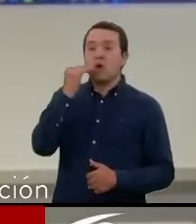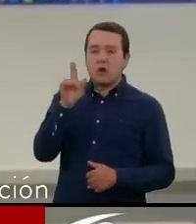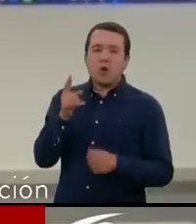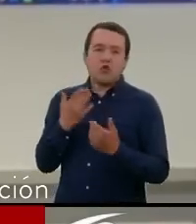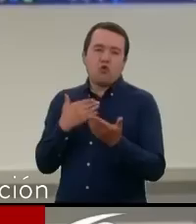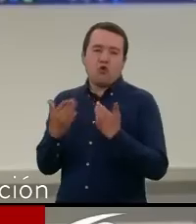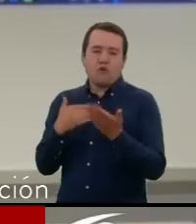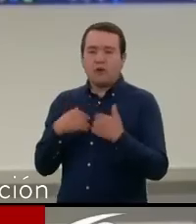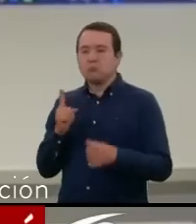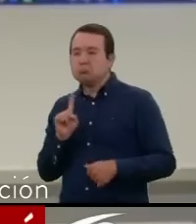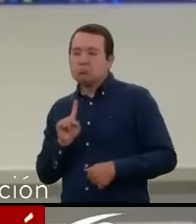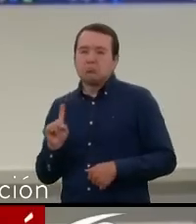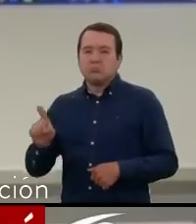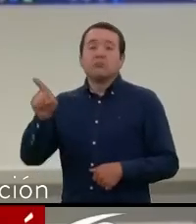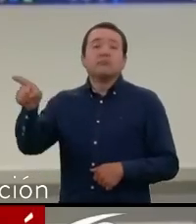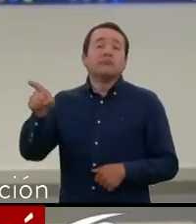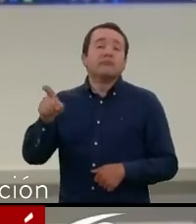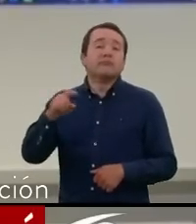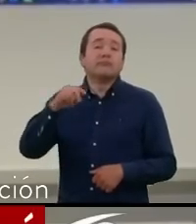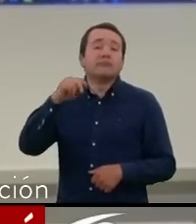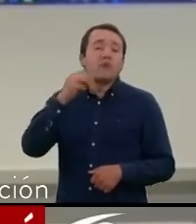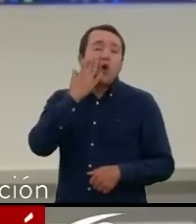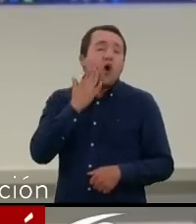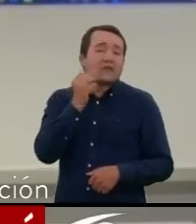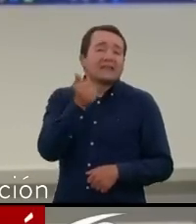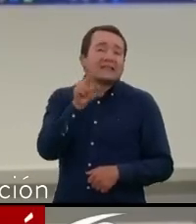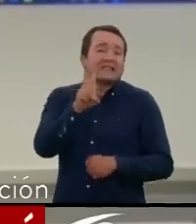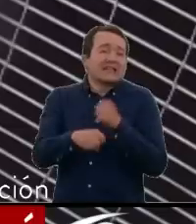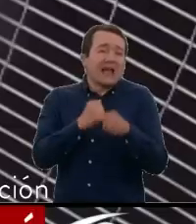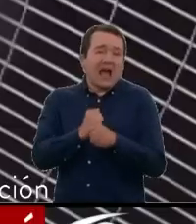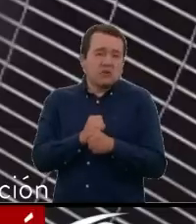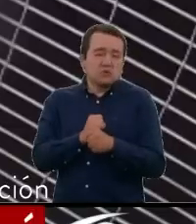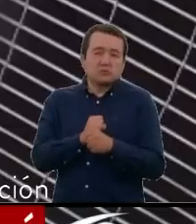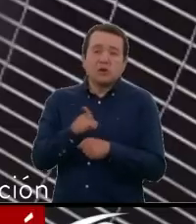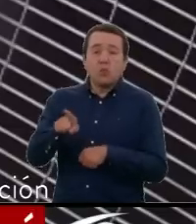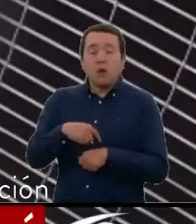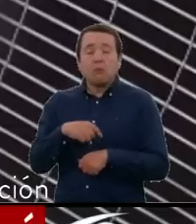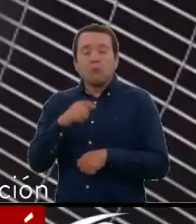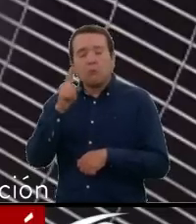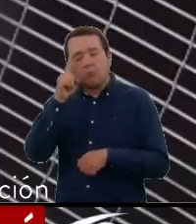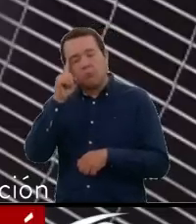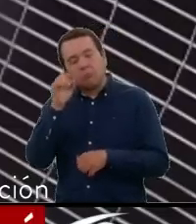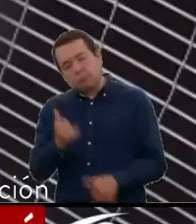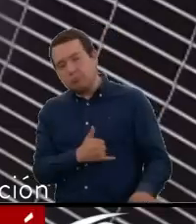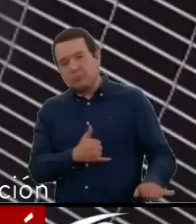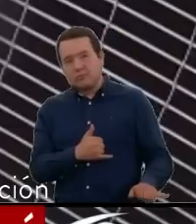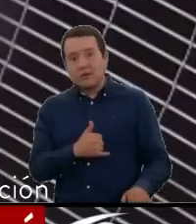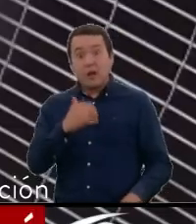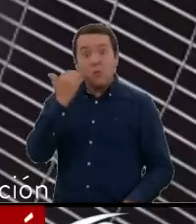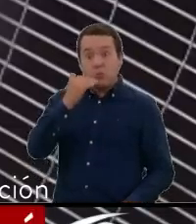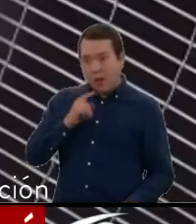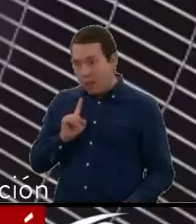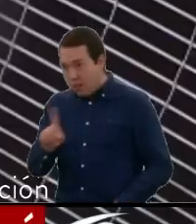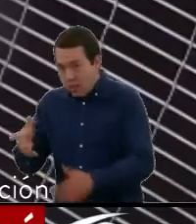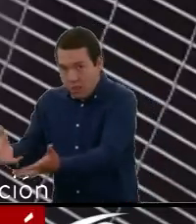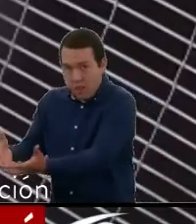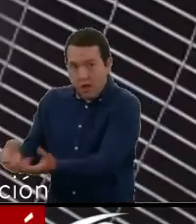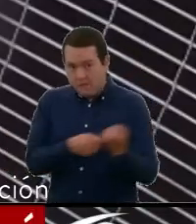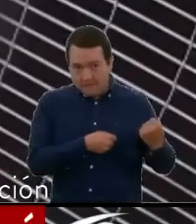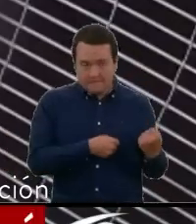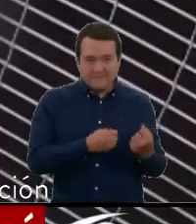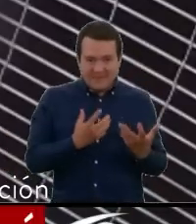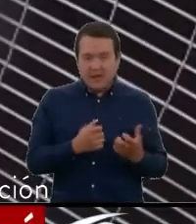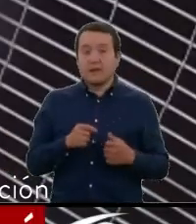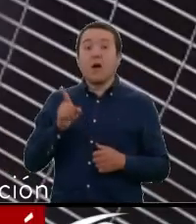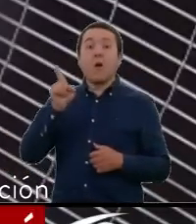menor de edad también de 17 años, y aprovechando un descuido de ella cuando está dormida, pues toma al menos la menorcita e intenta salir. Como se evidencia en las cámaras